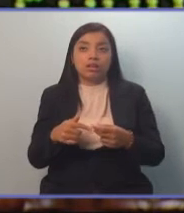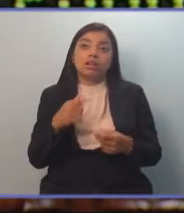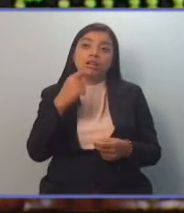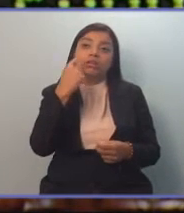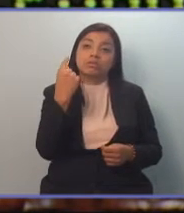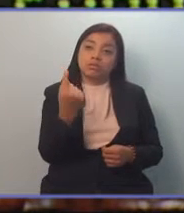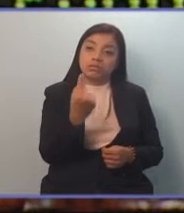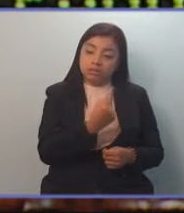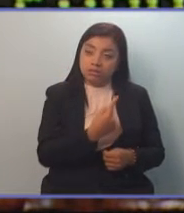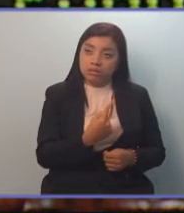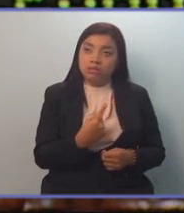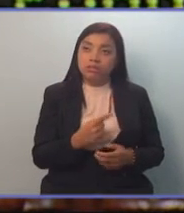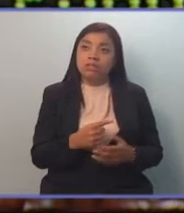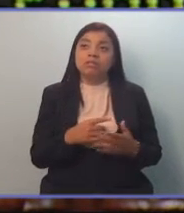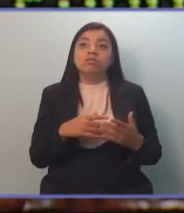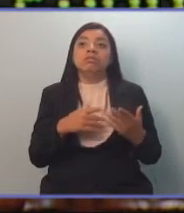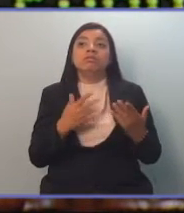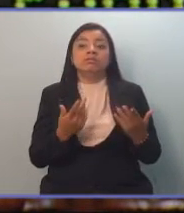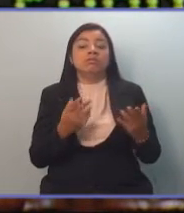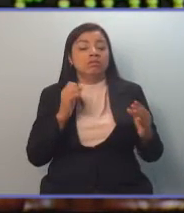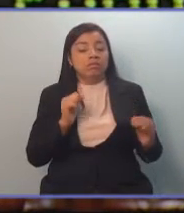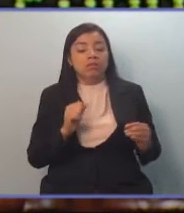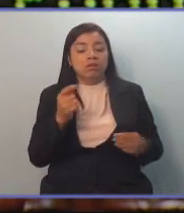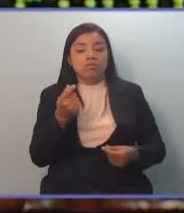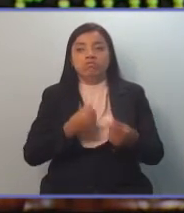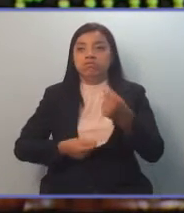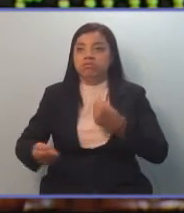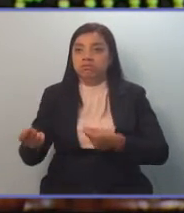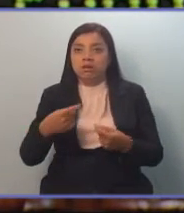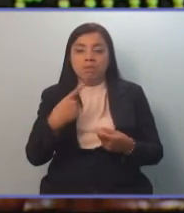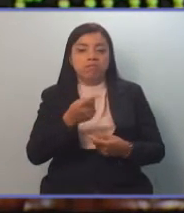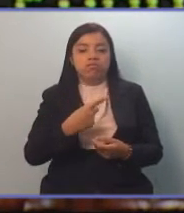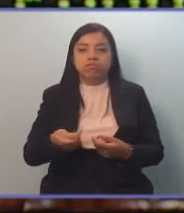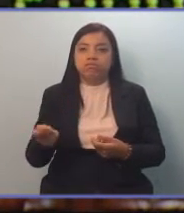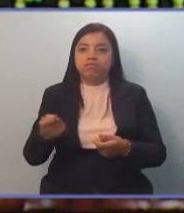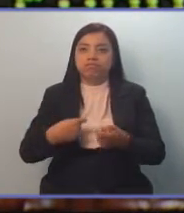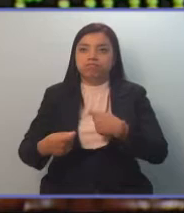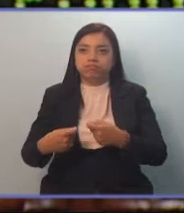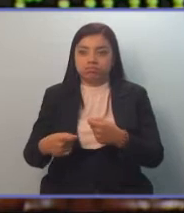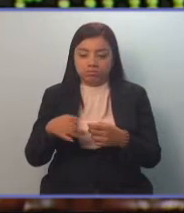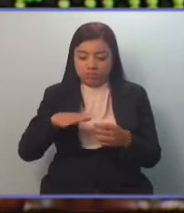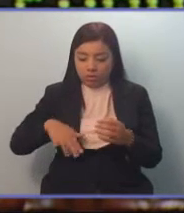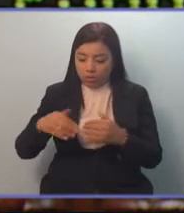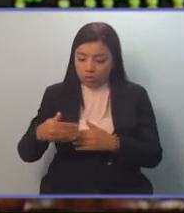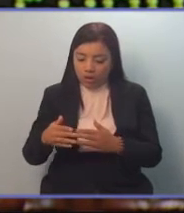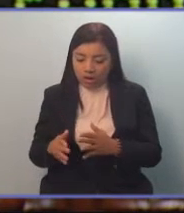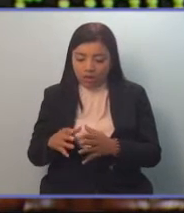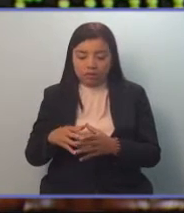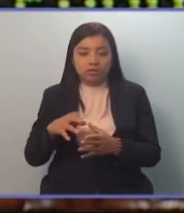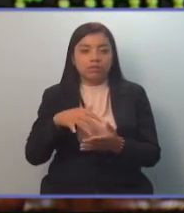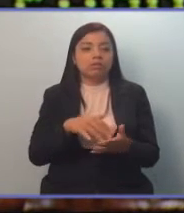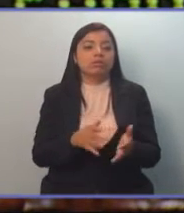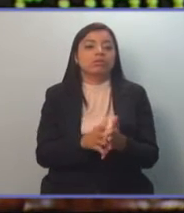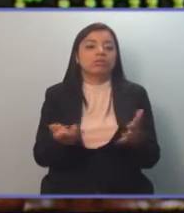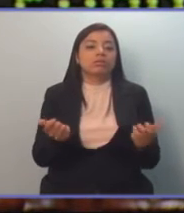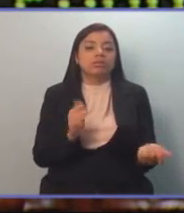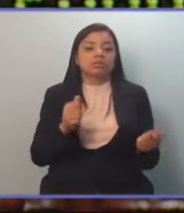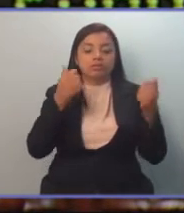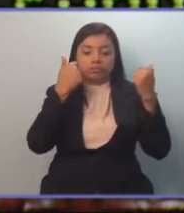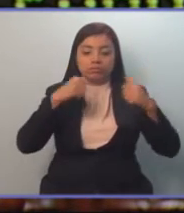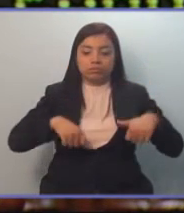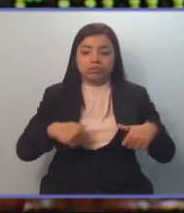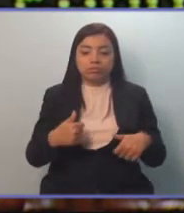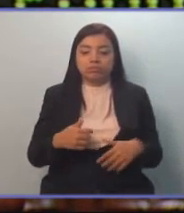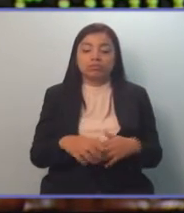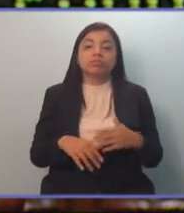persona natural o jurídica para ejercer el comercio de producto pirotécnico en locales y espacios públicos, previamente autorizados